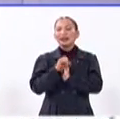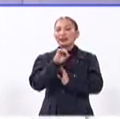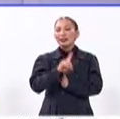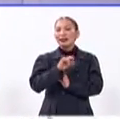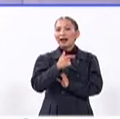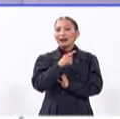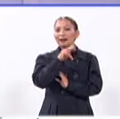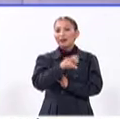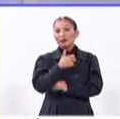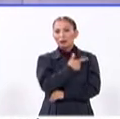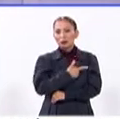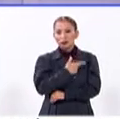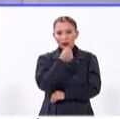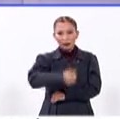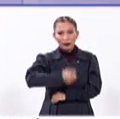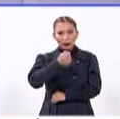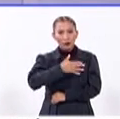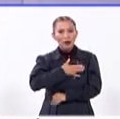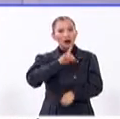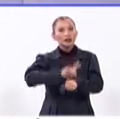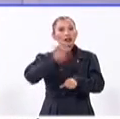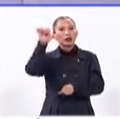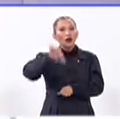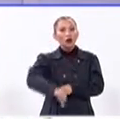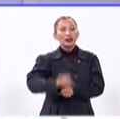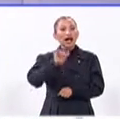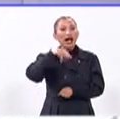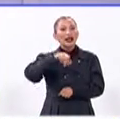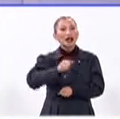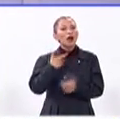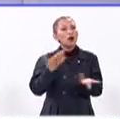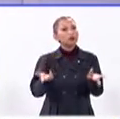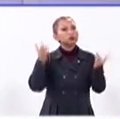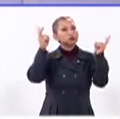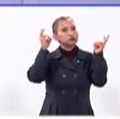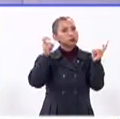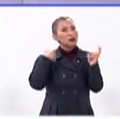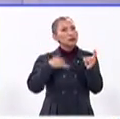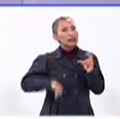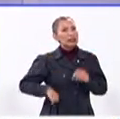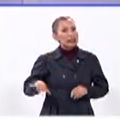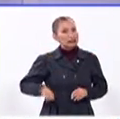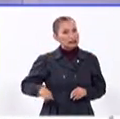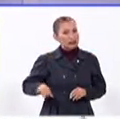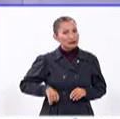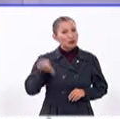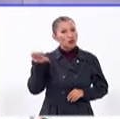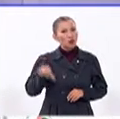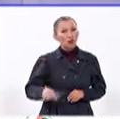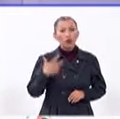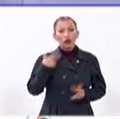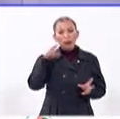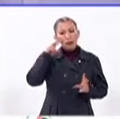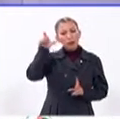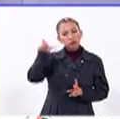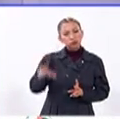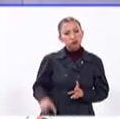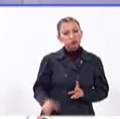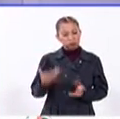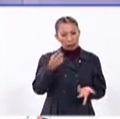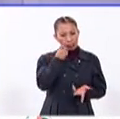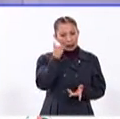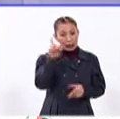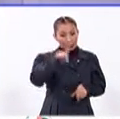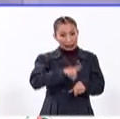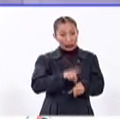televisión educativa. Es un placer saludarlos. Muy buenos días. Hoy, Ana Cris, un programa muy interesante donde analizaremos el perfil, por algo